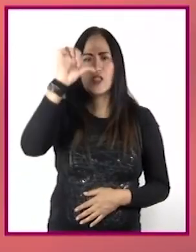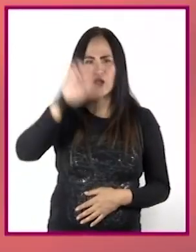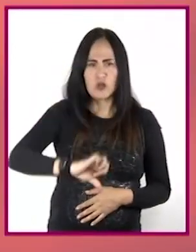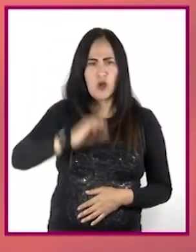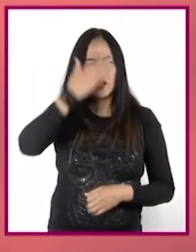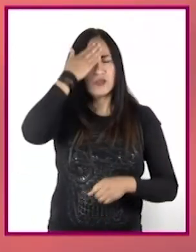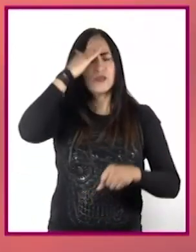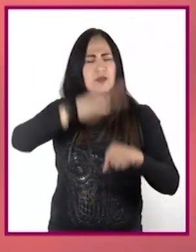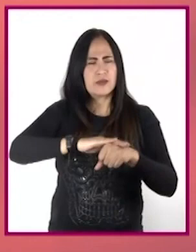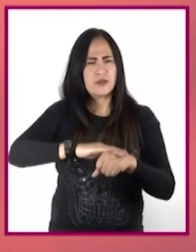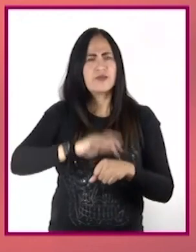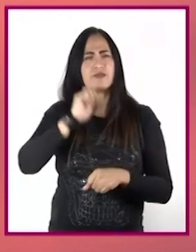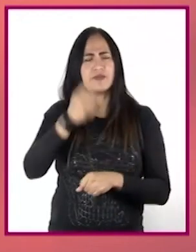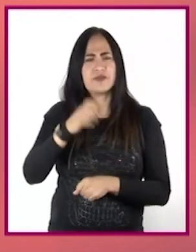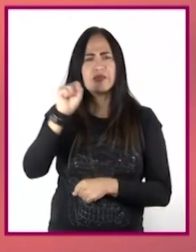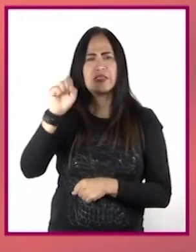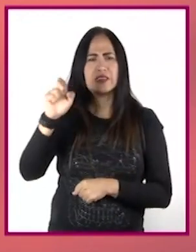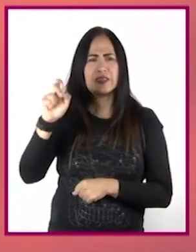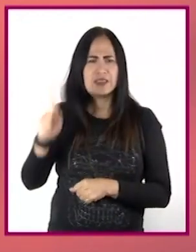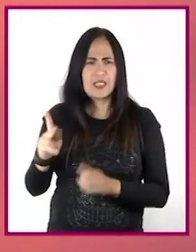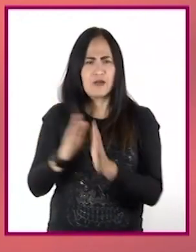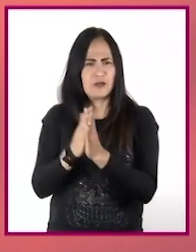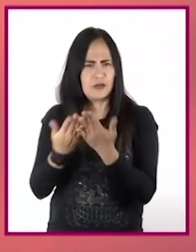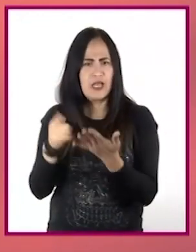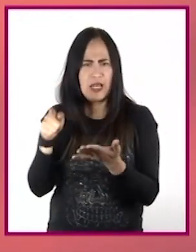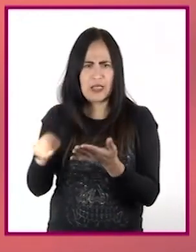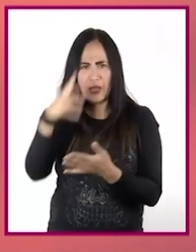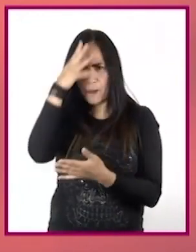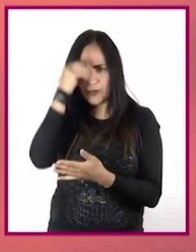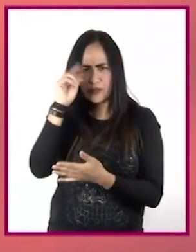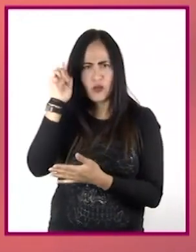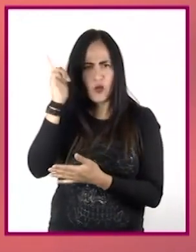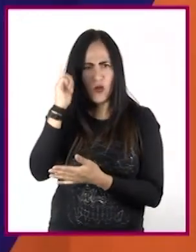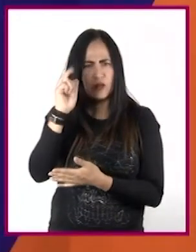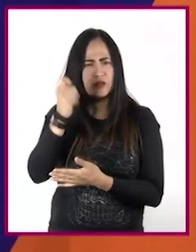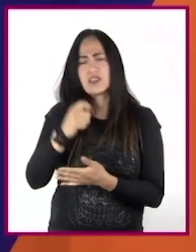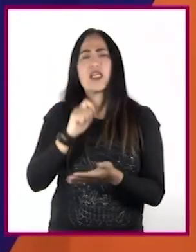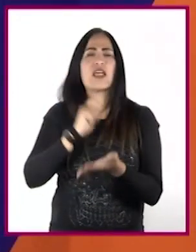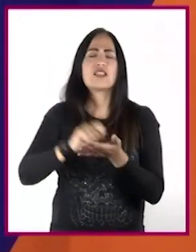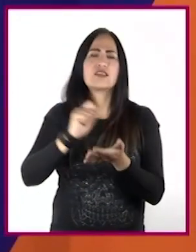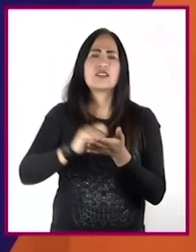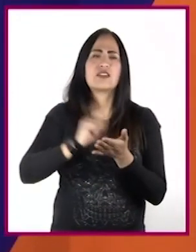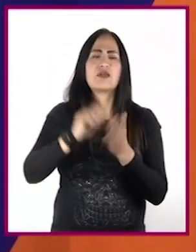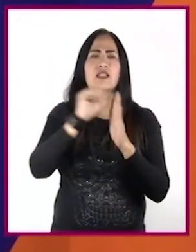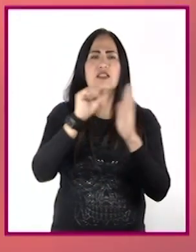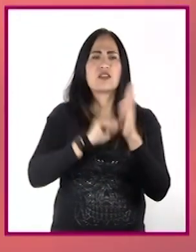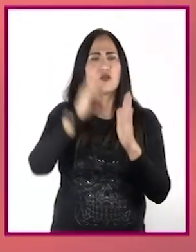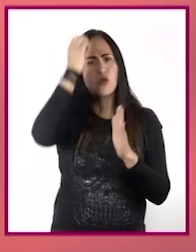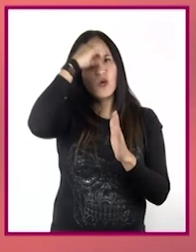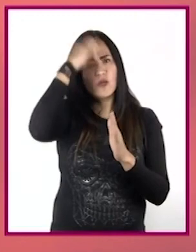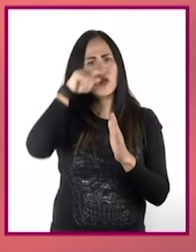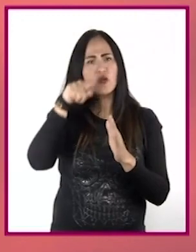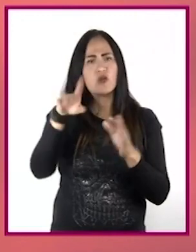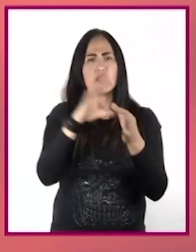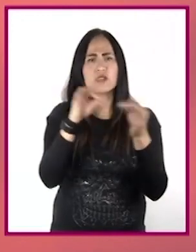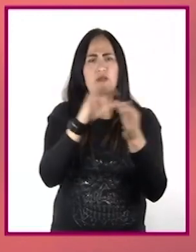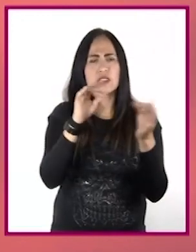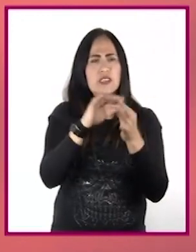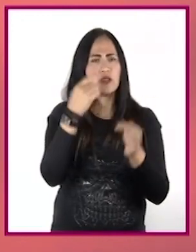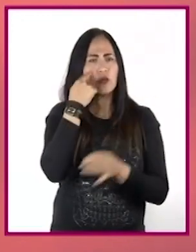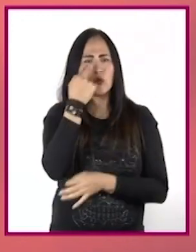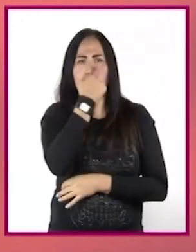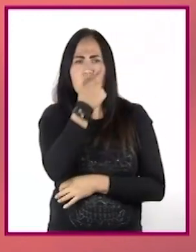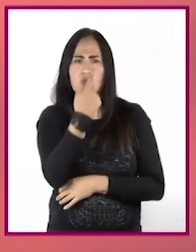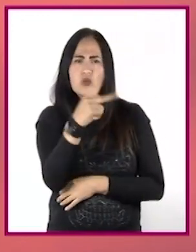sesión, localicen en sus libros de texto el aprendizaje esperado. Escribe artículos de opinión argumentando su punto de vista